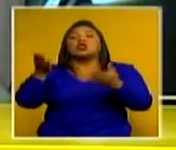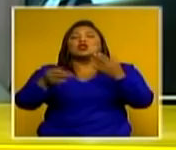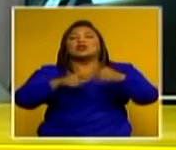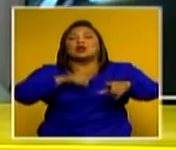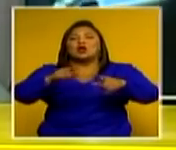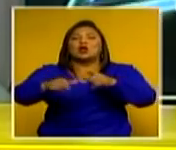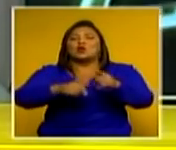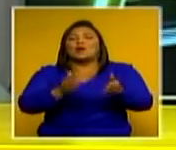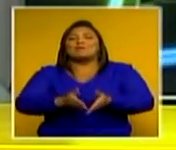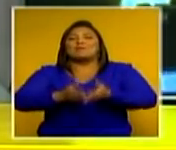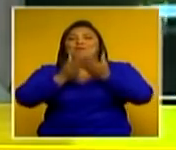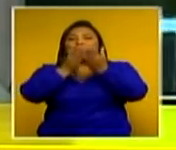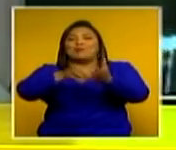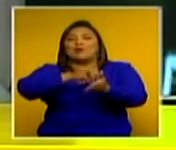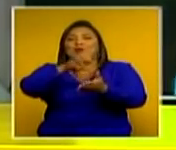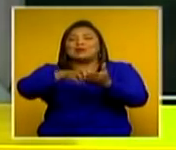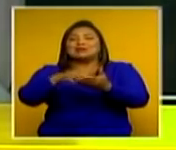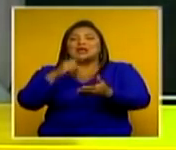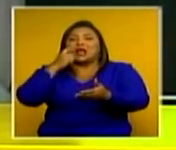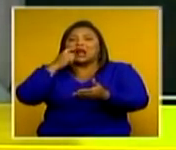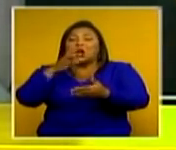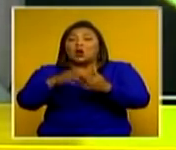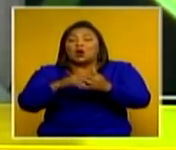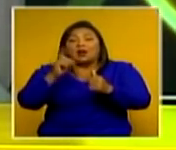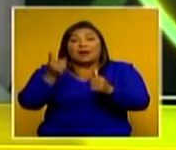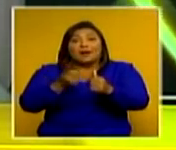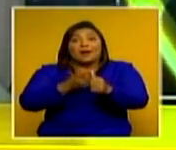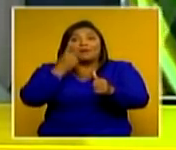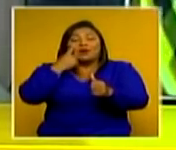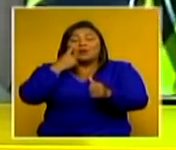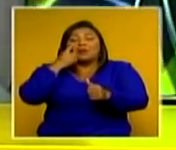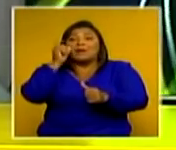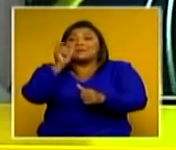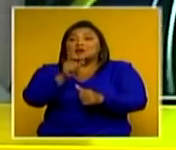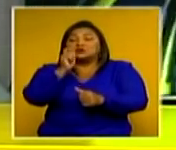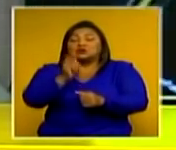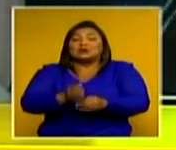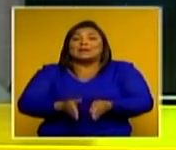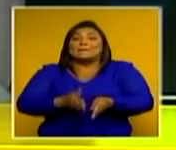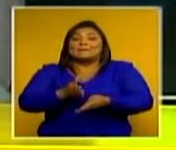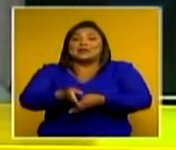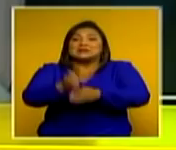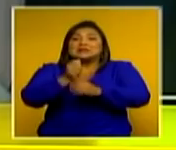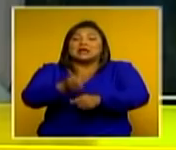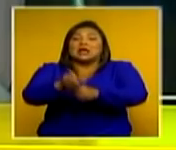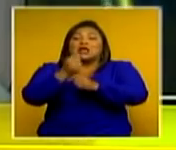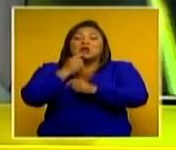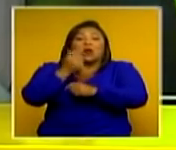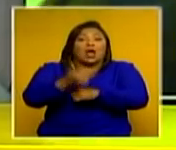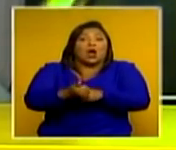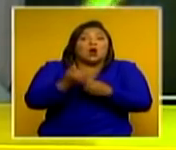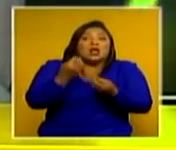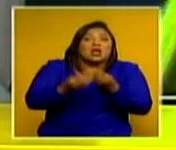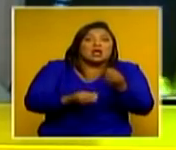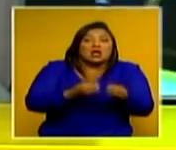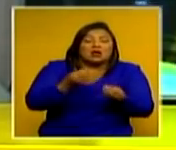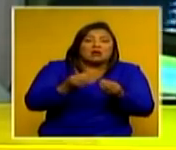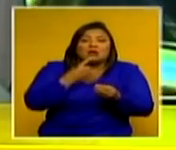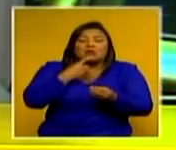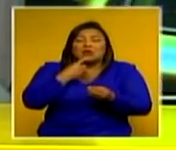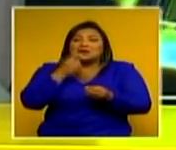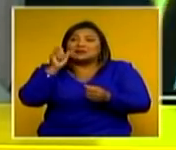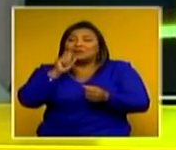provincia del oro la medida inició en primera instancia por pescadores artesanales sin embargo ahora ciertos antisociales